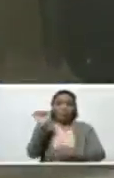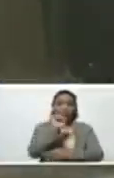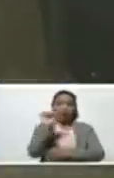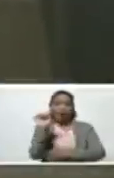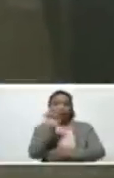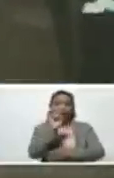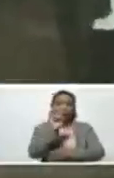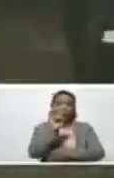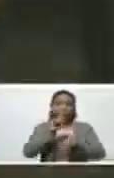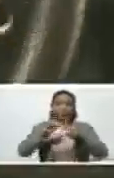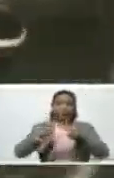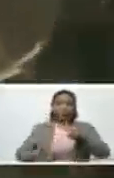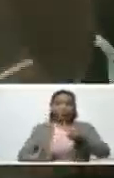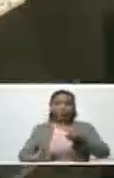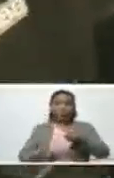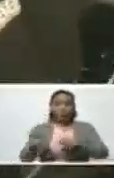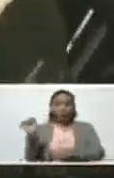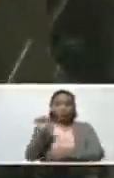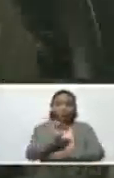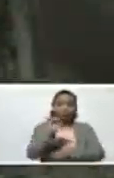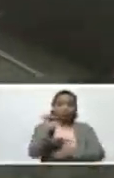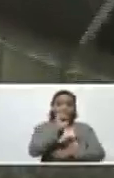eléctrico. Vehículo eléctrico.